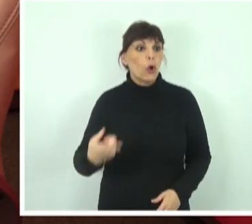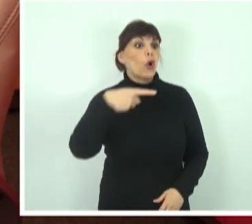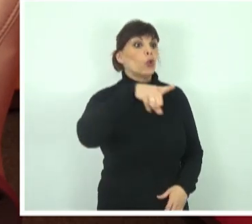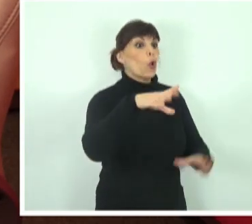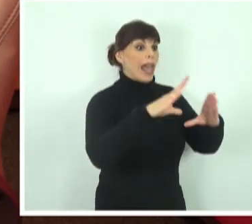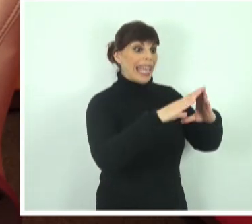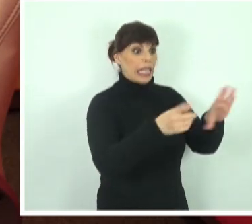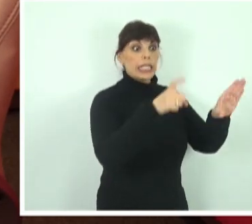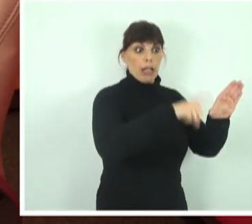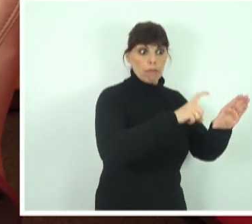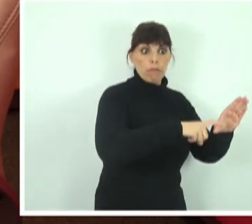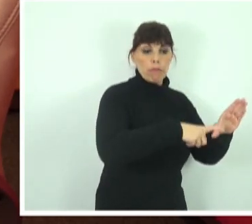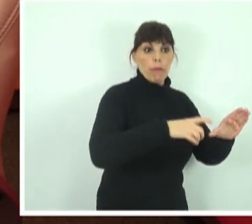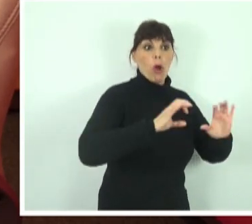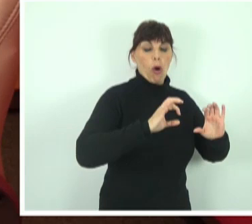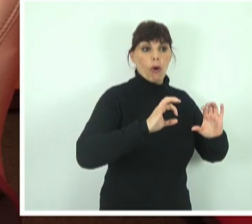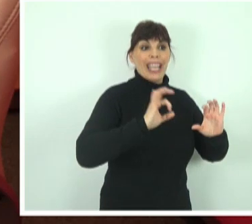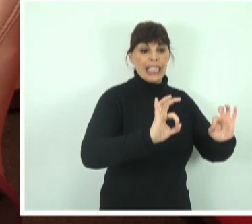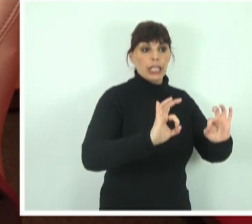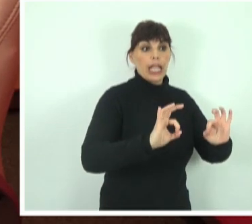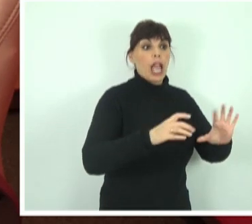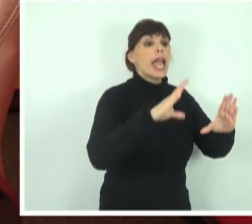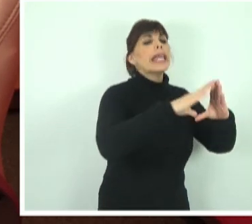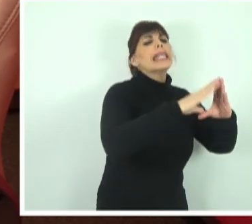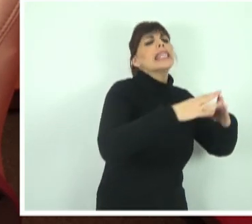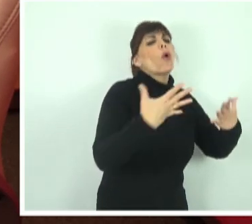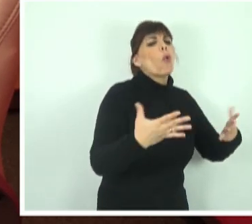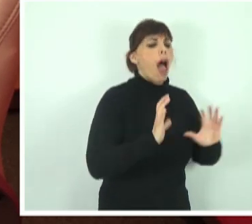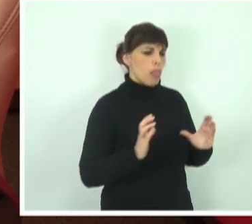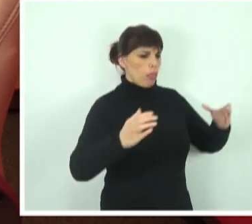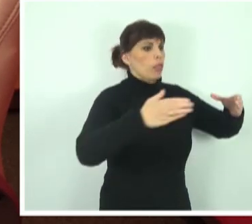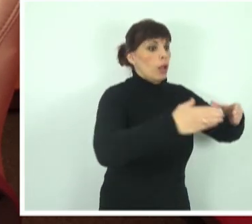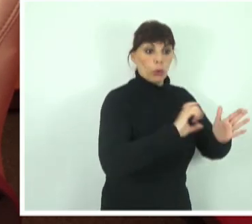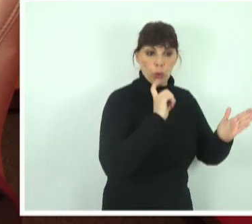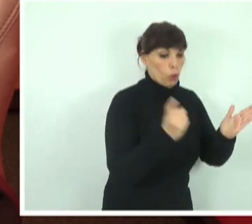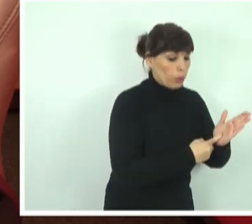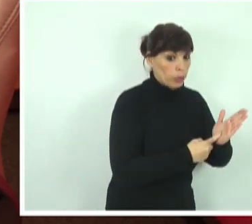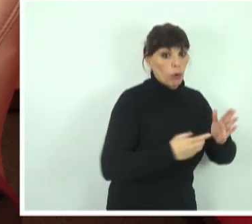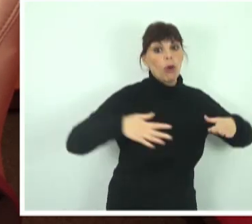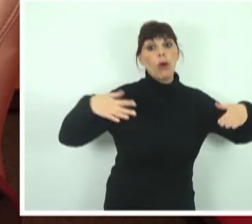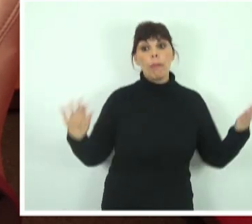de la iglesia en todo el mundo, pero a la misma vez tienes que ser